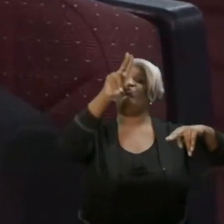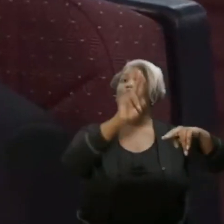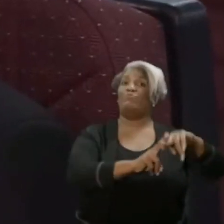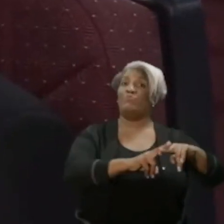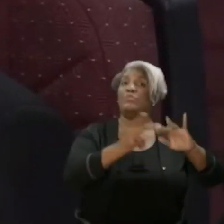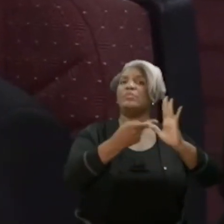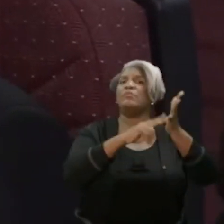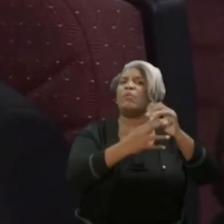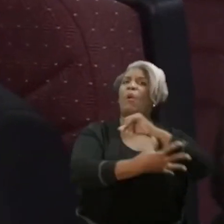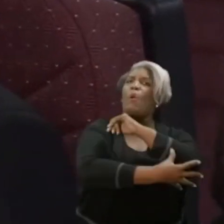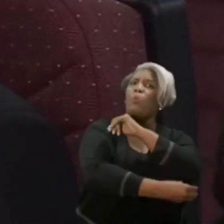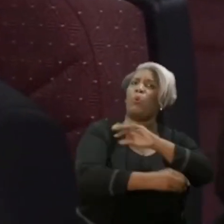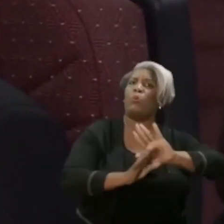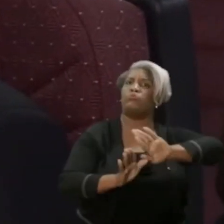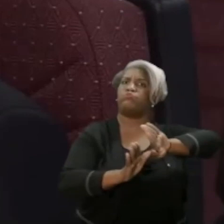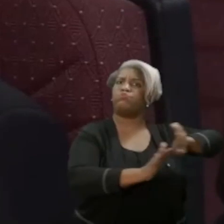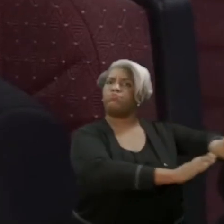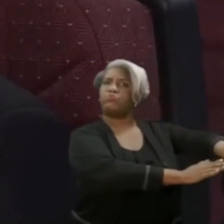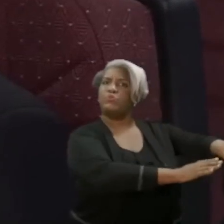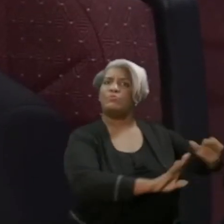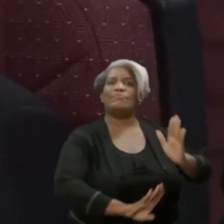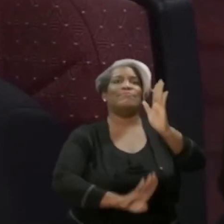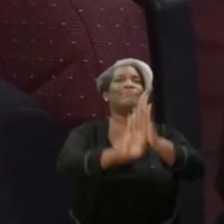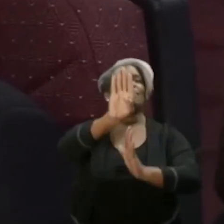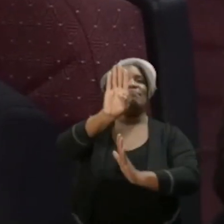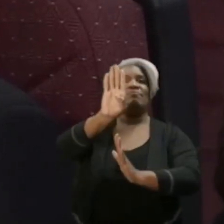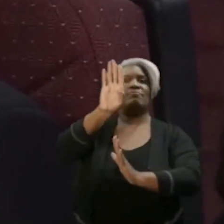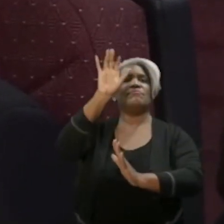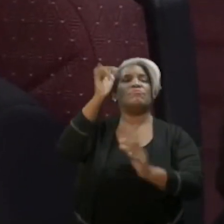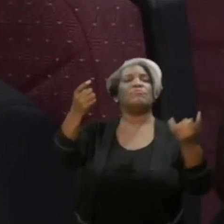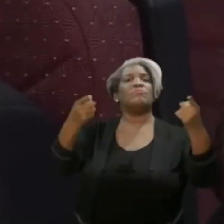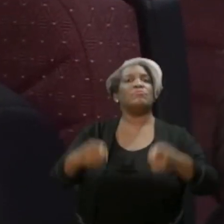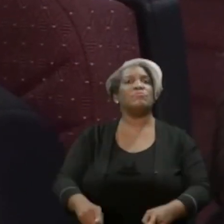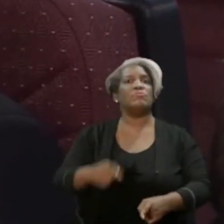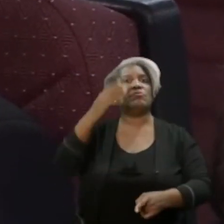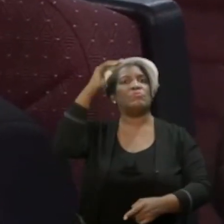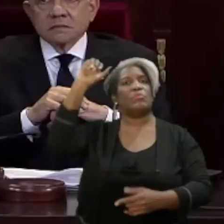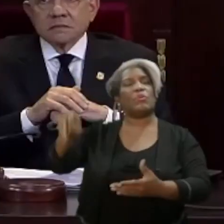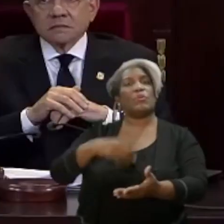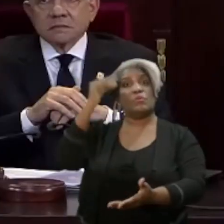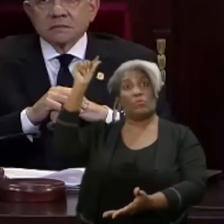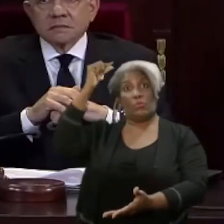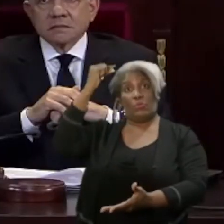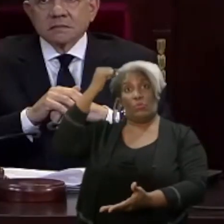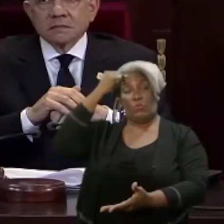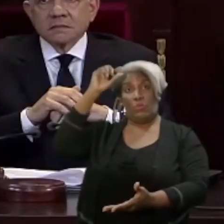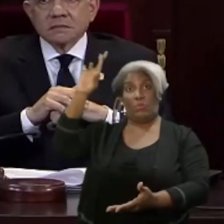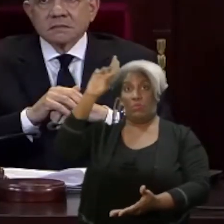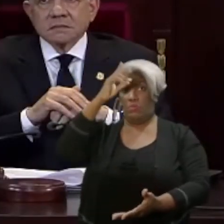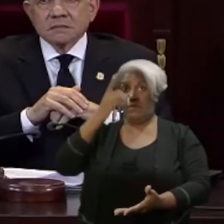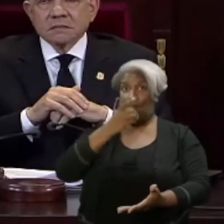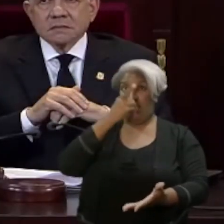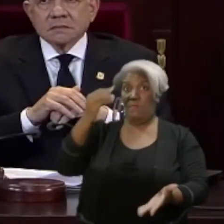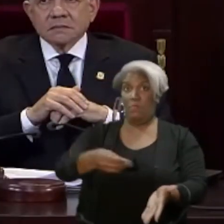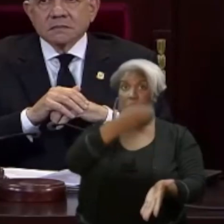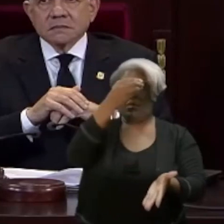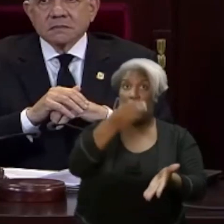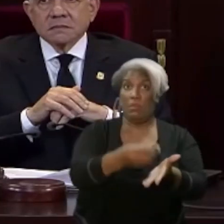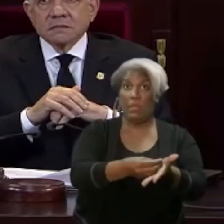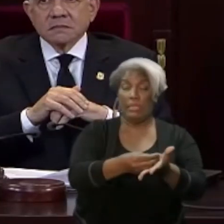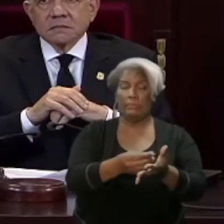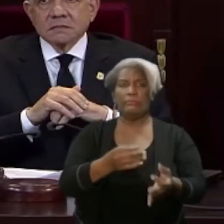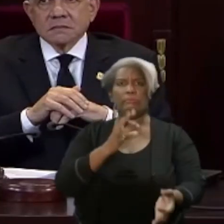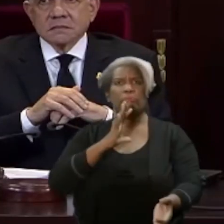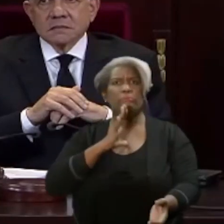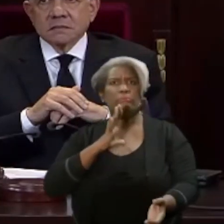Este comportamiento fue resultado del buen desempeño de la economía dominicana durante el año pasado y del